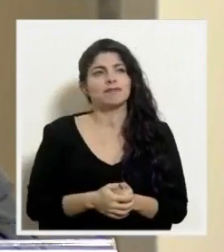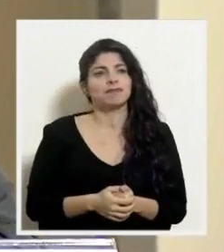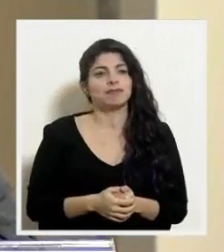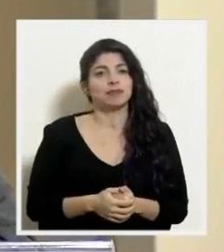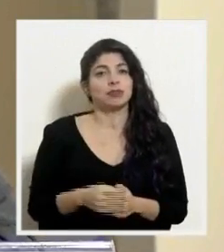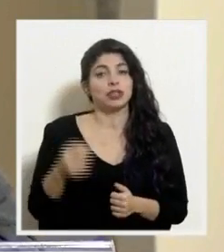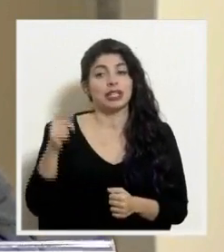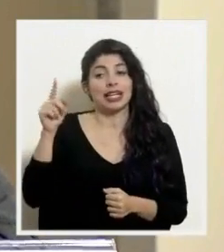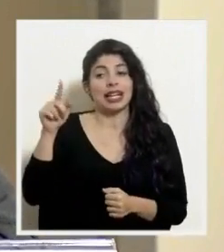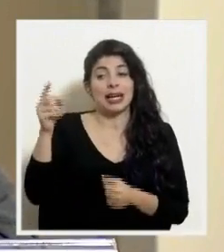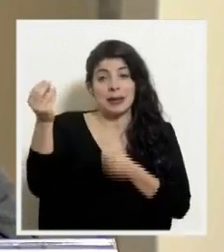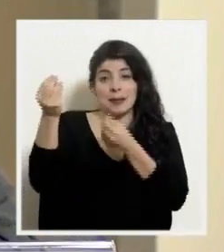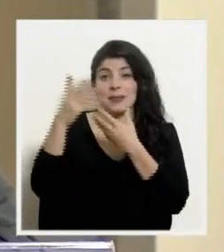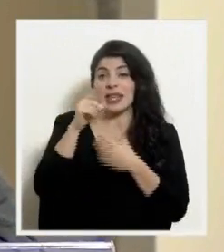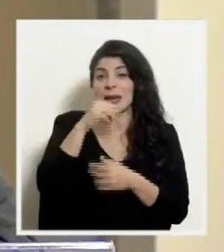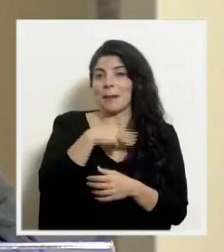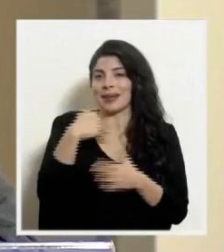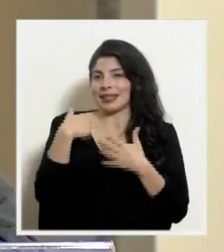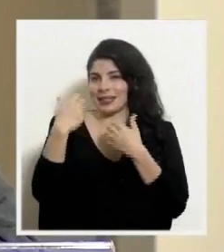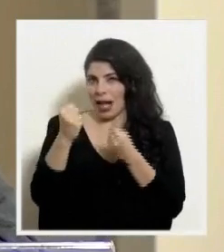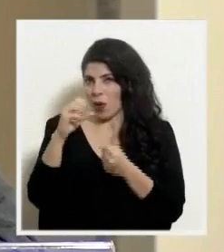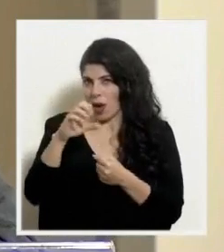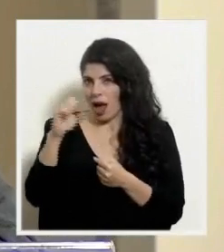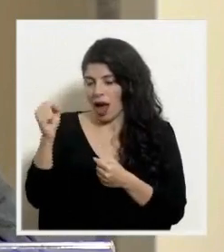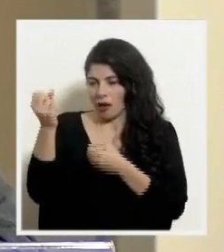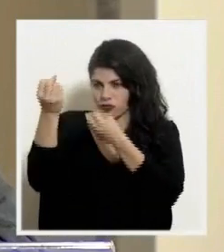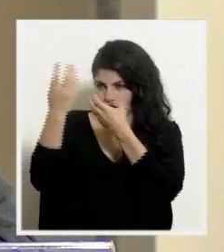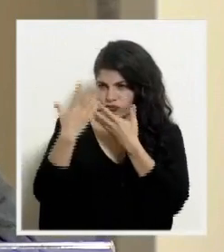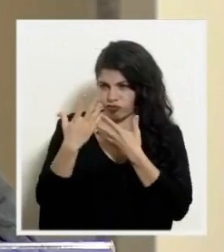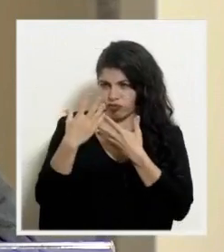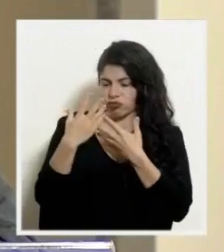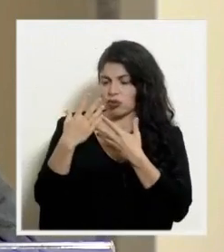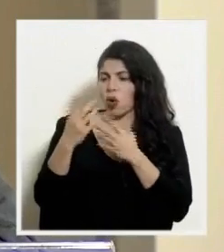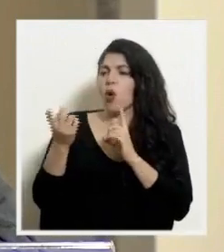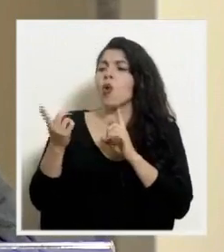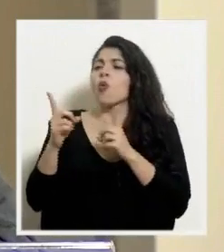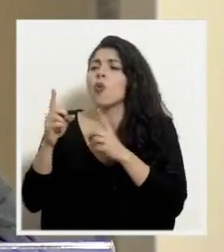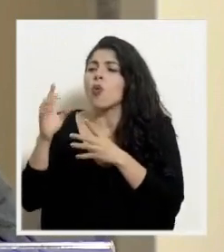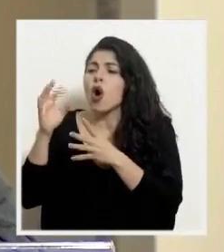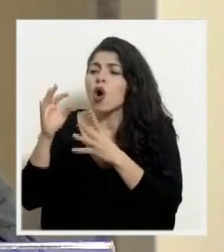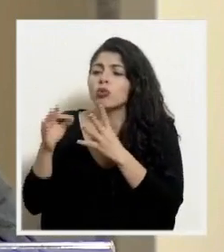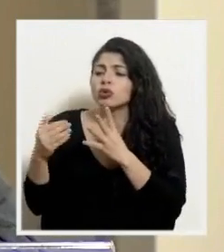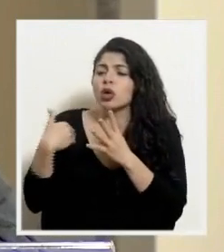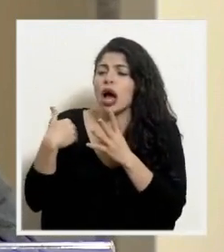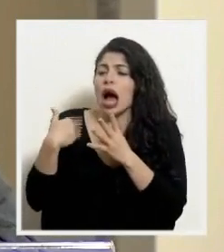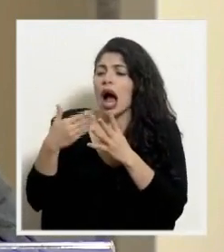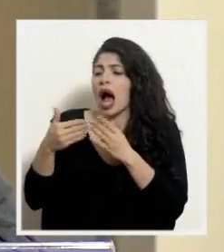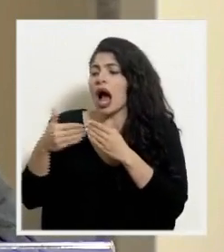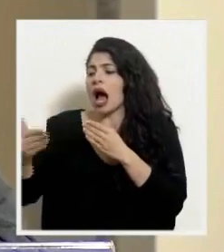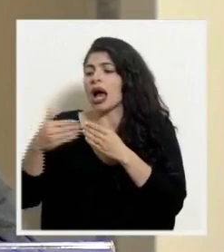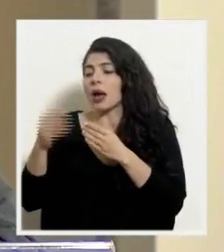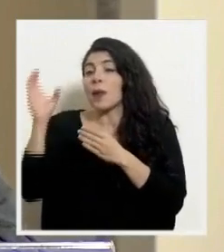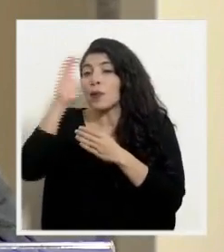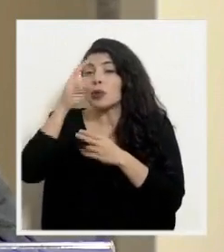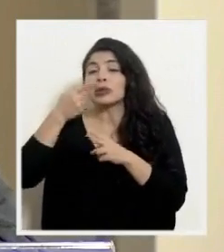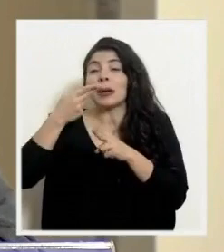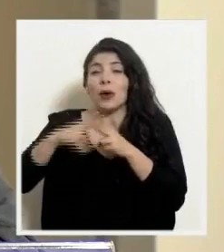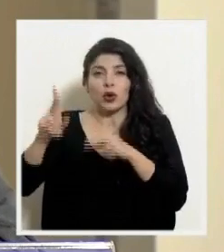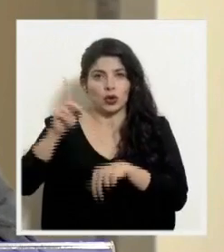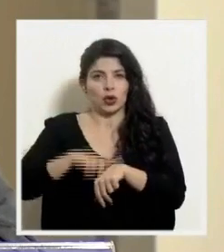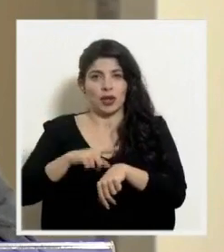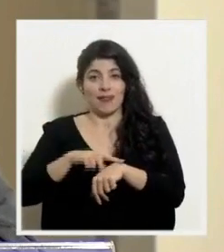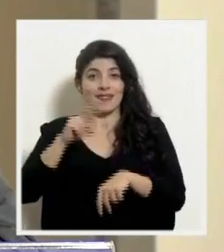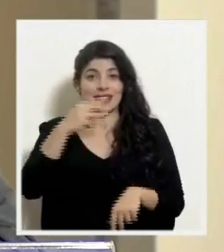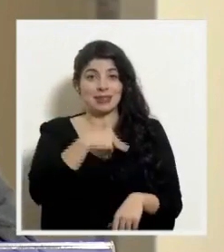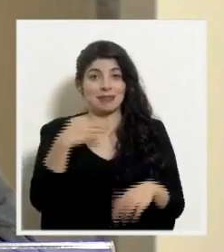nos ha informado tanto el Ministerio de Salud como la Caja de cuáles son las opciones que tenemos en el menor plazo posible. Ya aquí el viceministro de